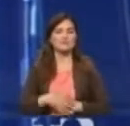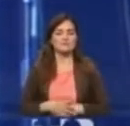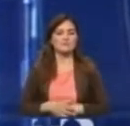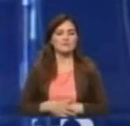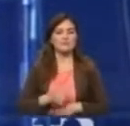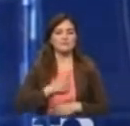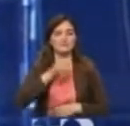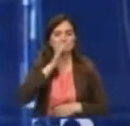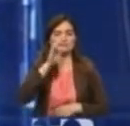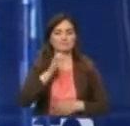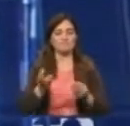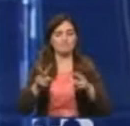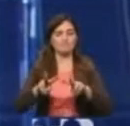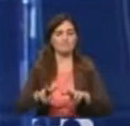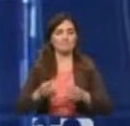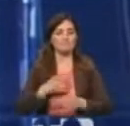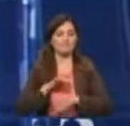canción también.